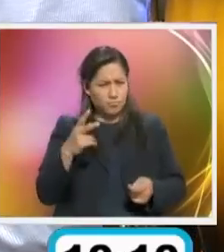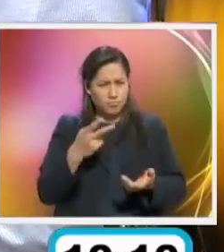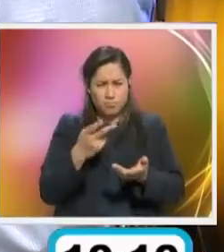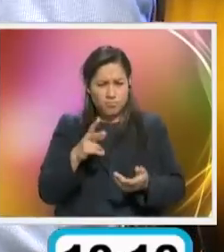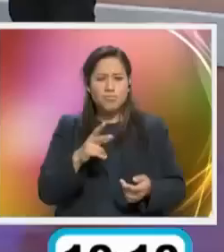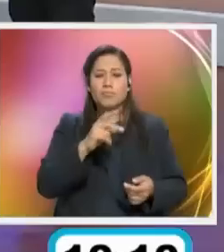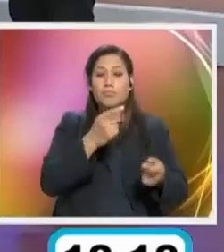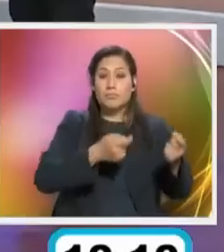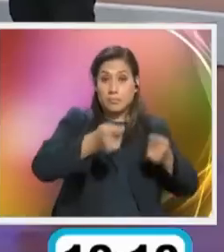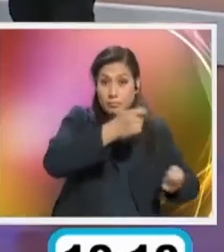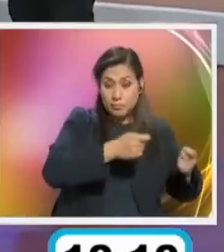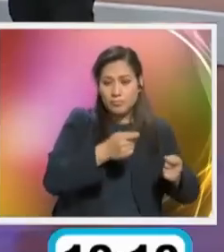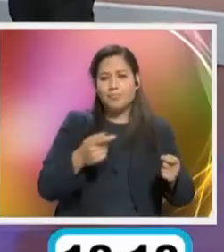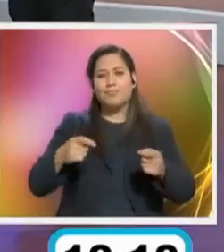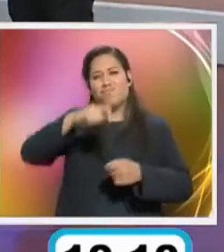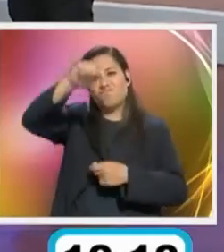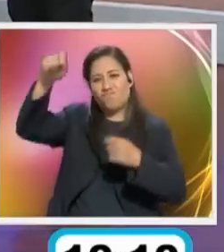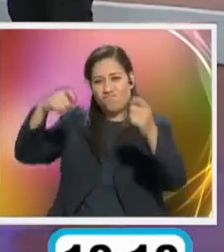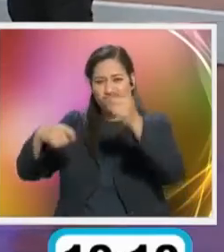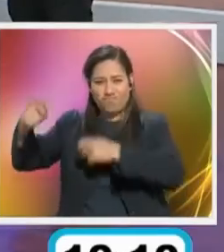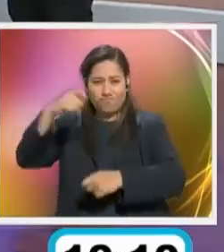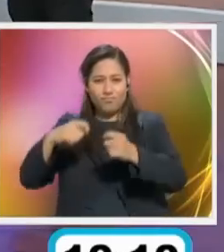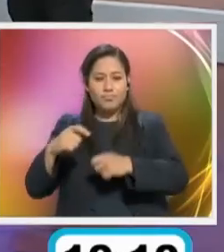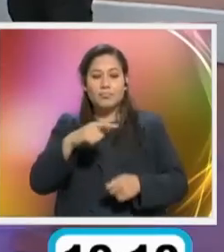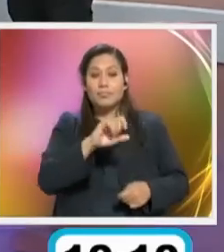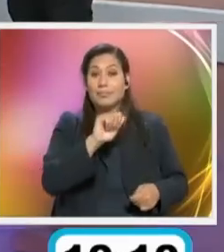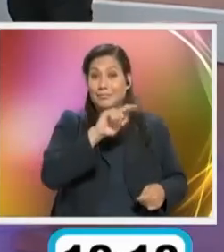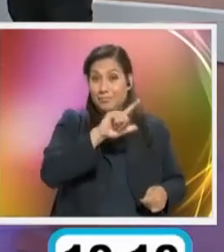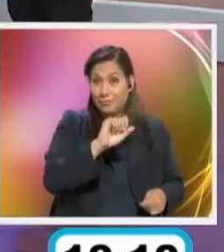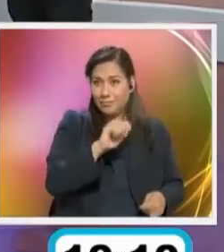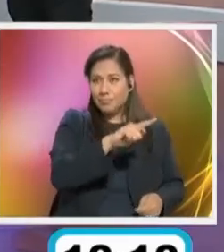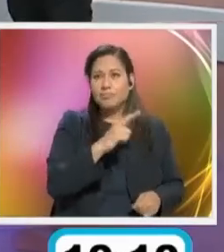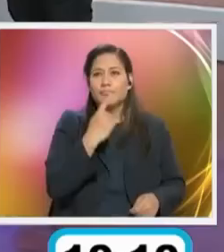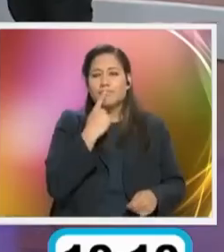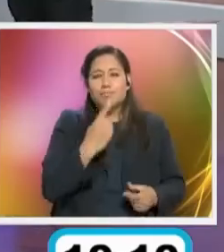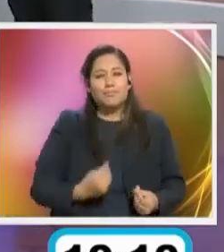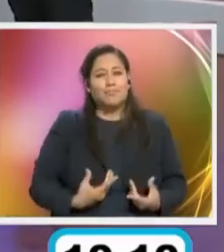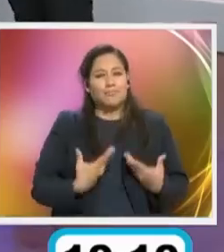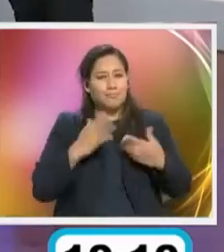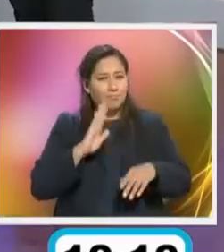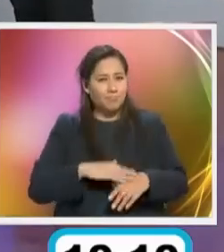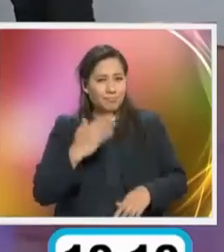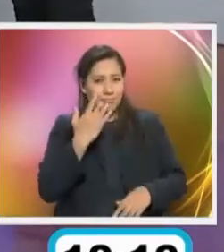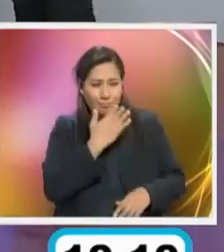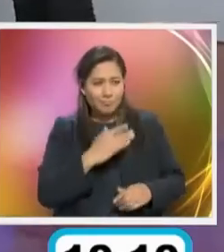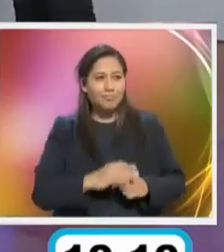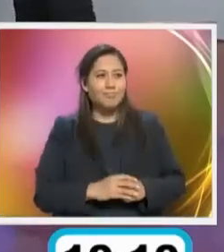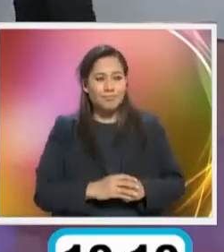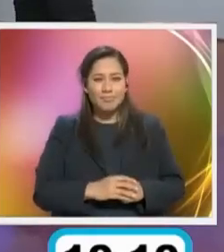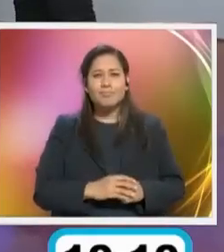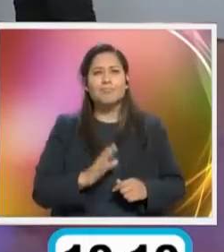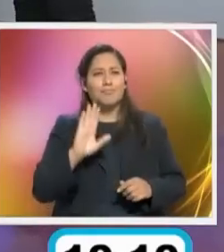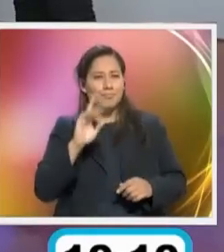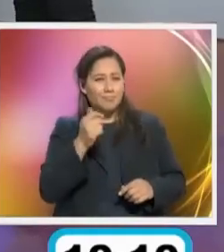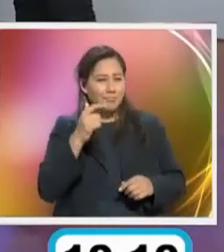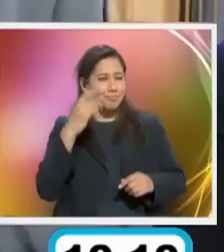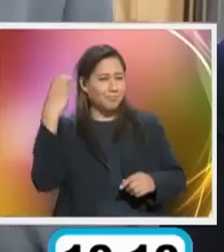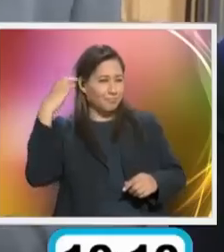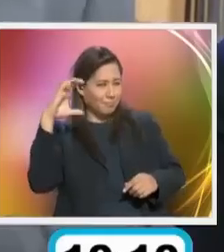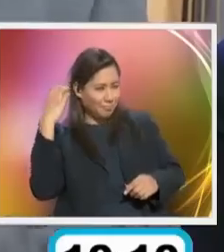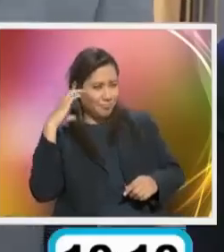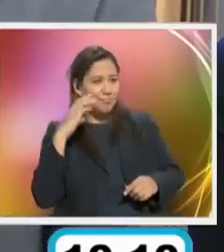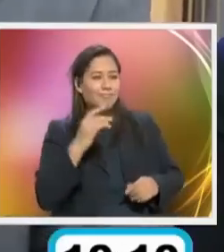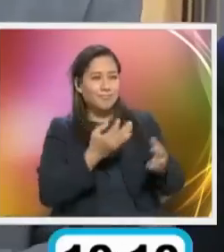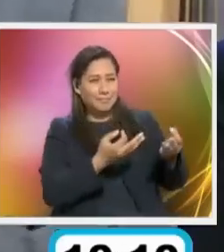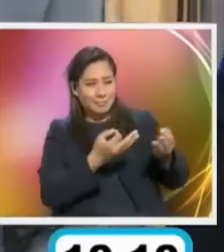cumbia. los dos? Sí, ¿Gustan los dos? Los dos. Pero la salsa como que tiene un saborcito que va un poquito más allá, ¿no? Y se presta, digamos, al coqueteo, Pues